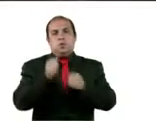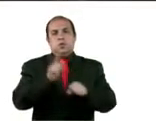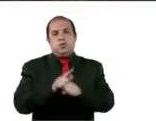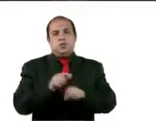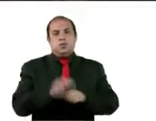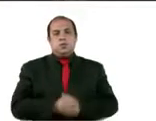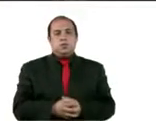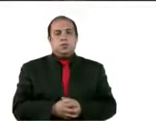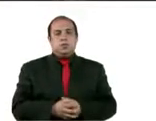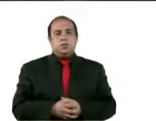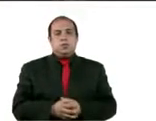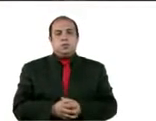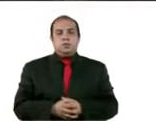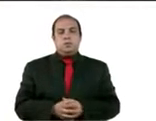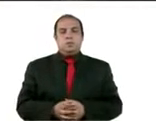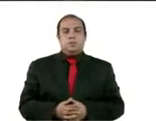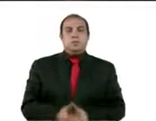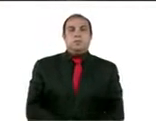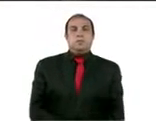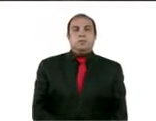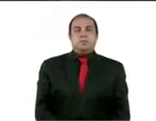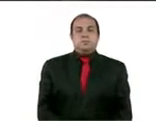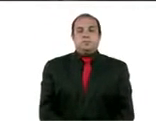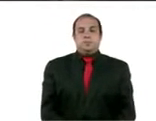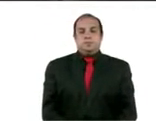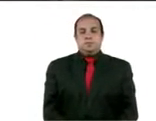A ver si no...